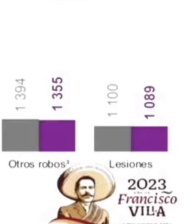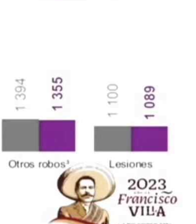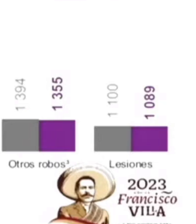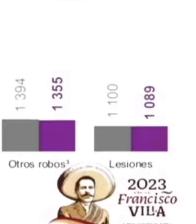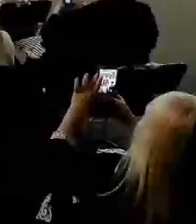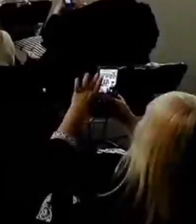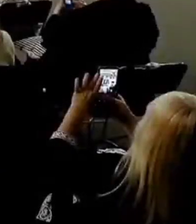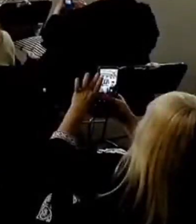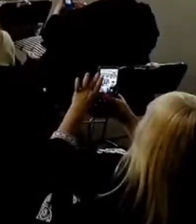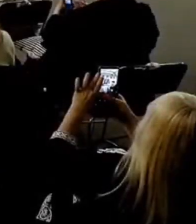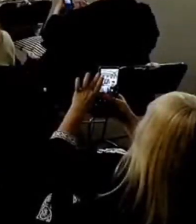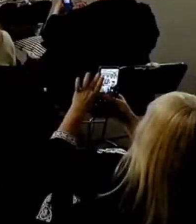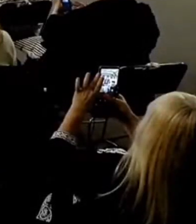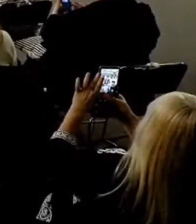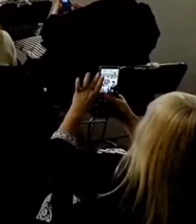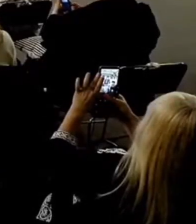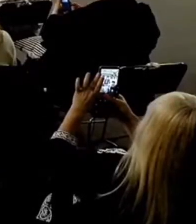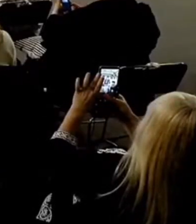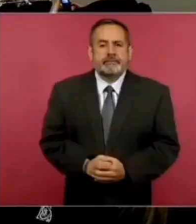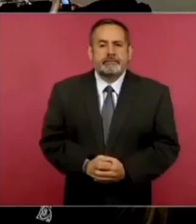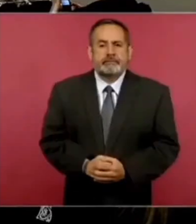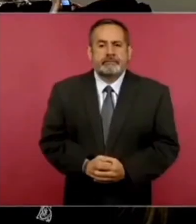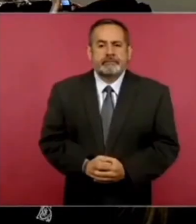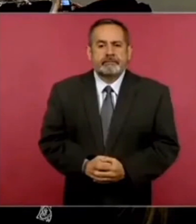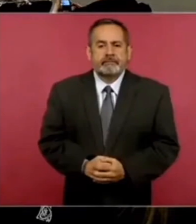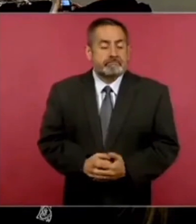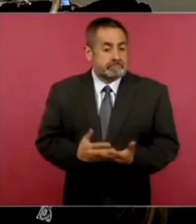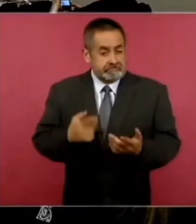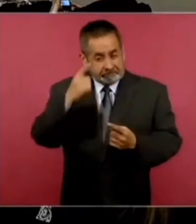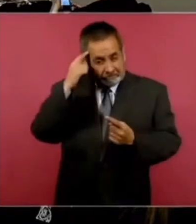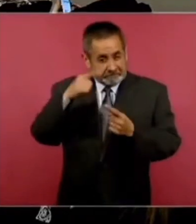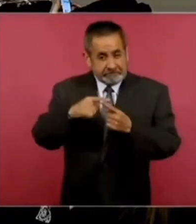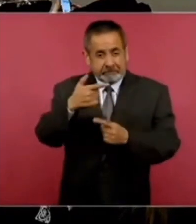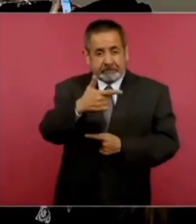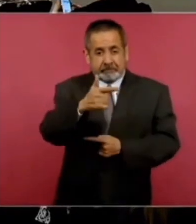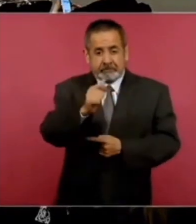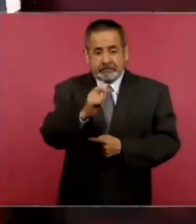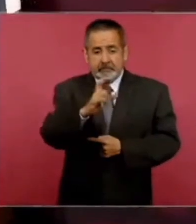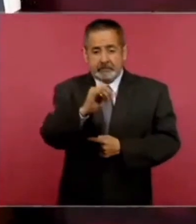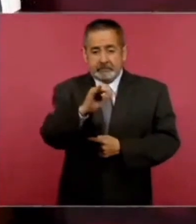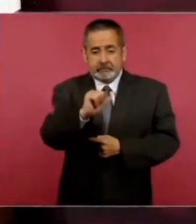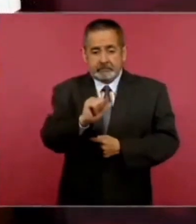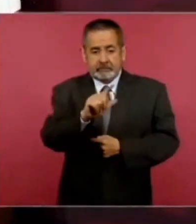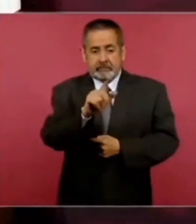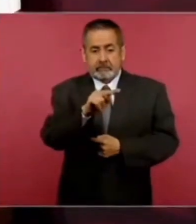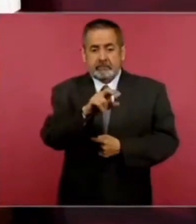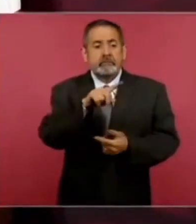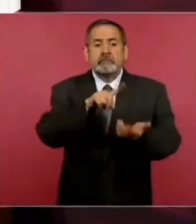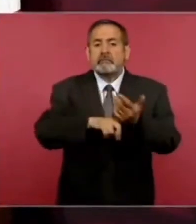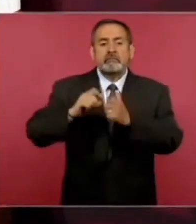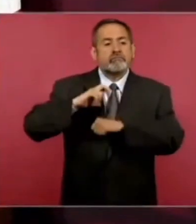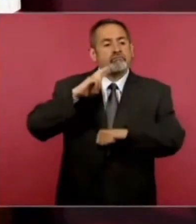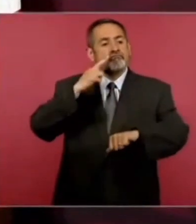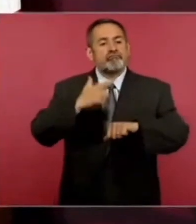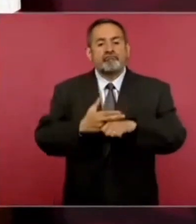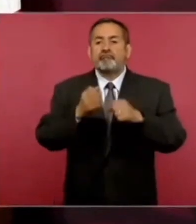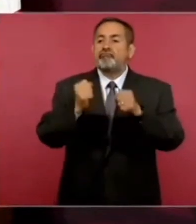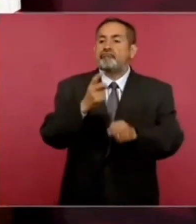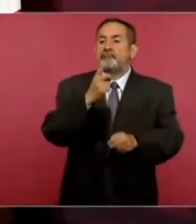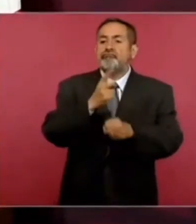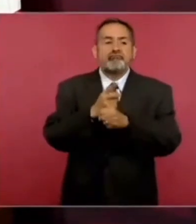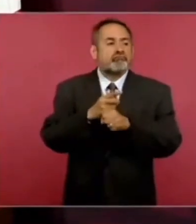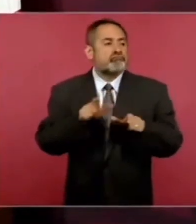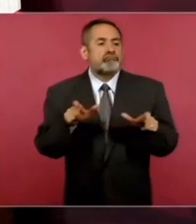de que García Luna era el encargado de la seguridad pública. Ahí,